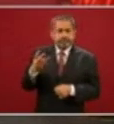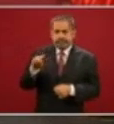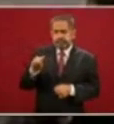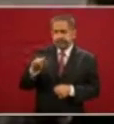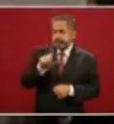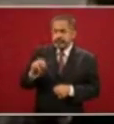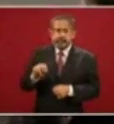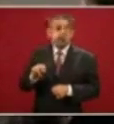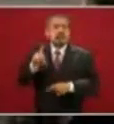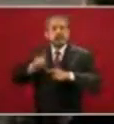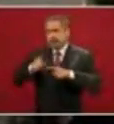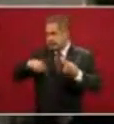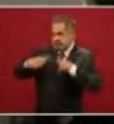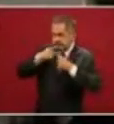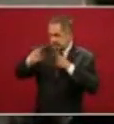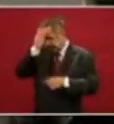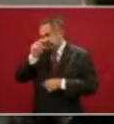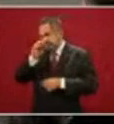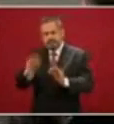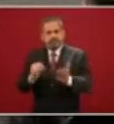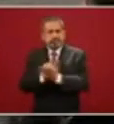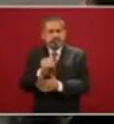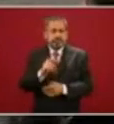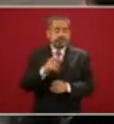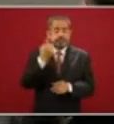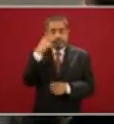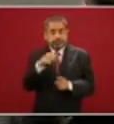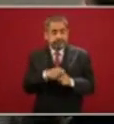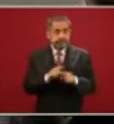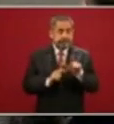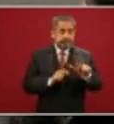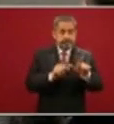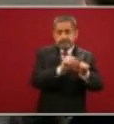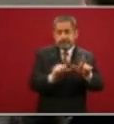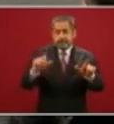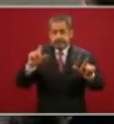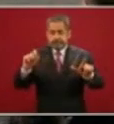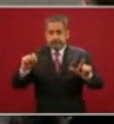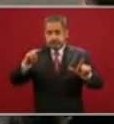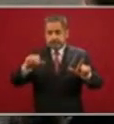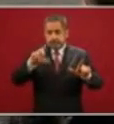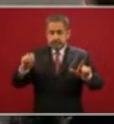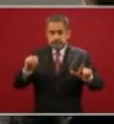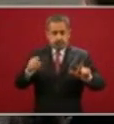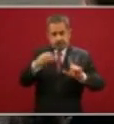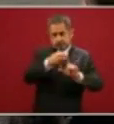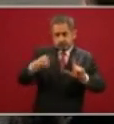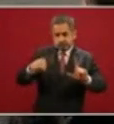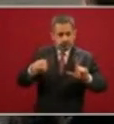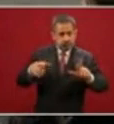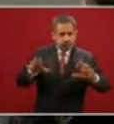fue seleccionada para dar lugar a que entre el 17 y el 20 de marzo se pudieran articular los